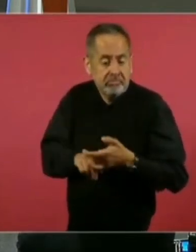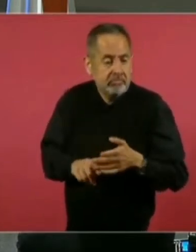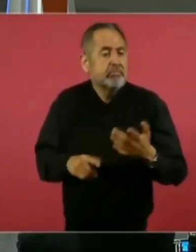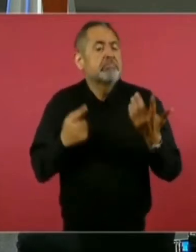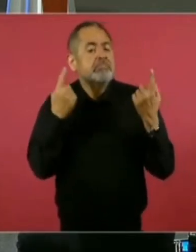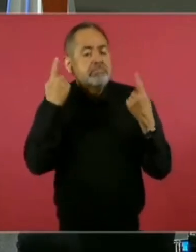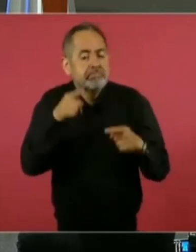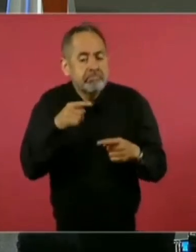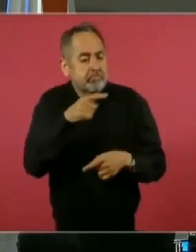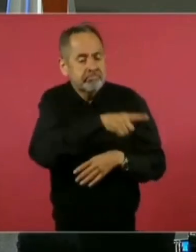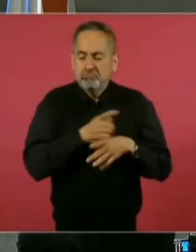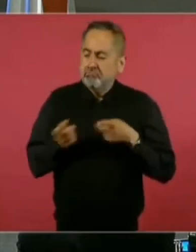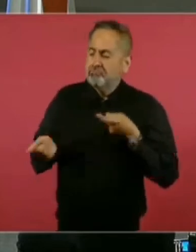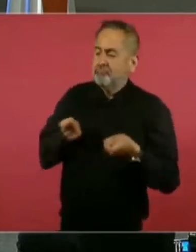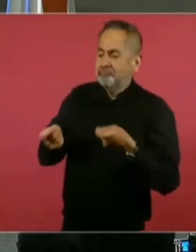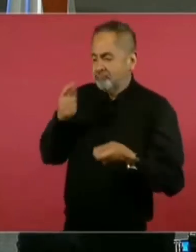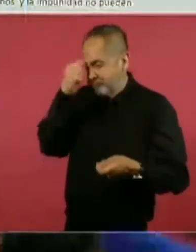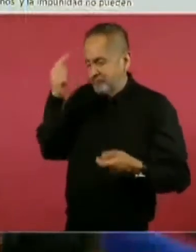someter,